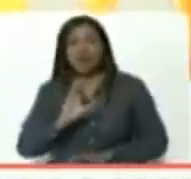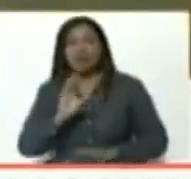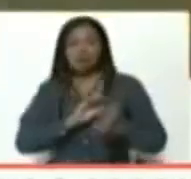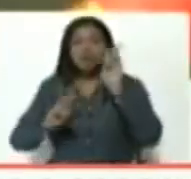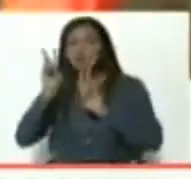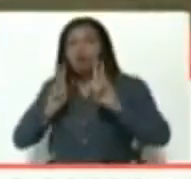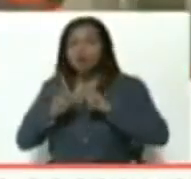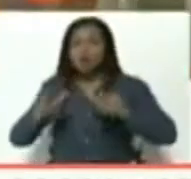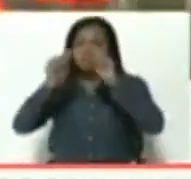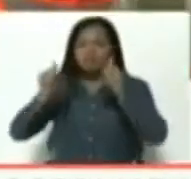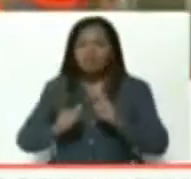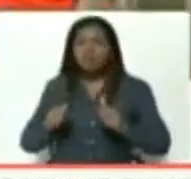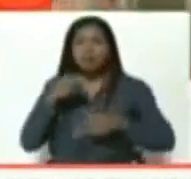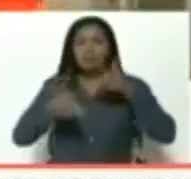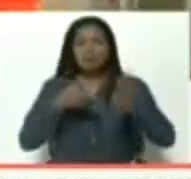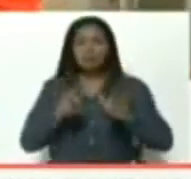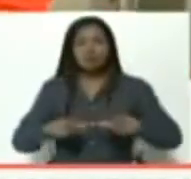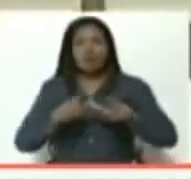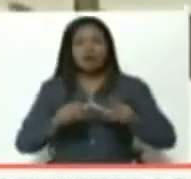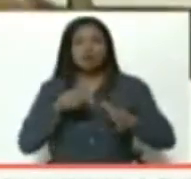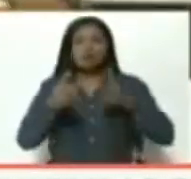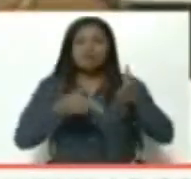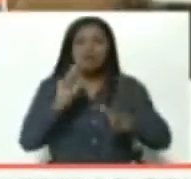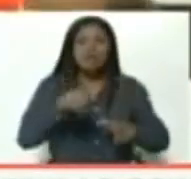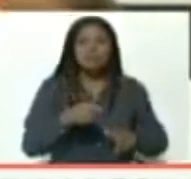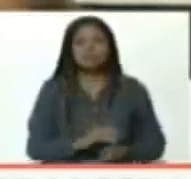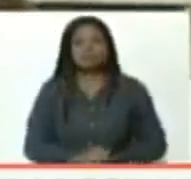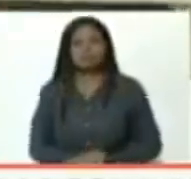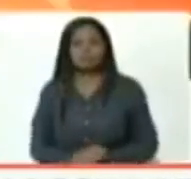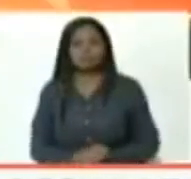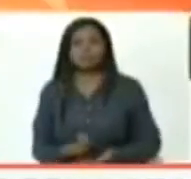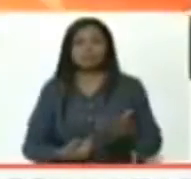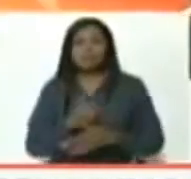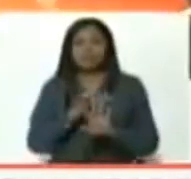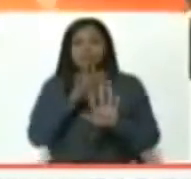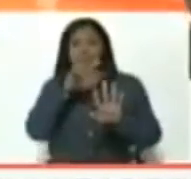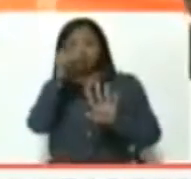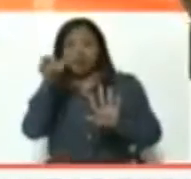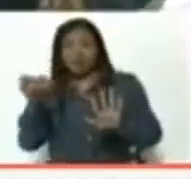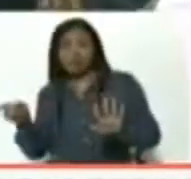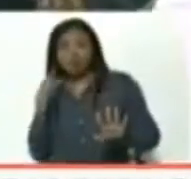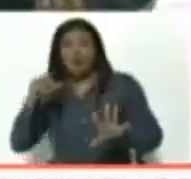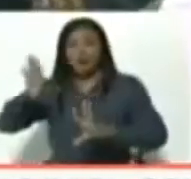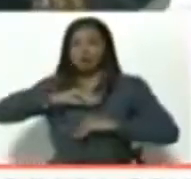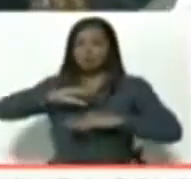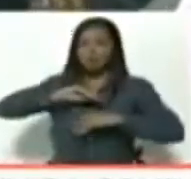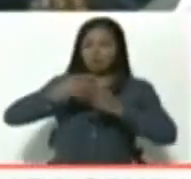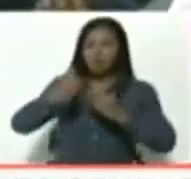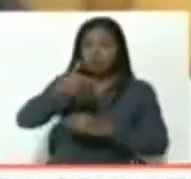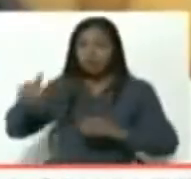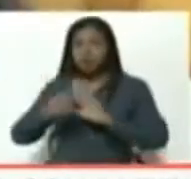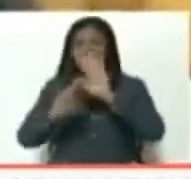del sistema metro y de los ferrocarriles también. En su gran mayoría, la gente ha acatado todas